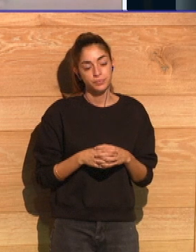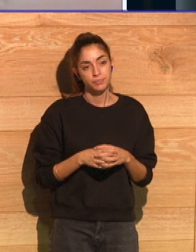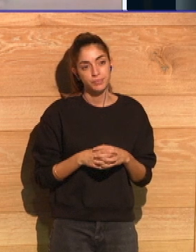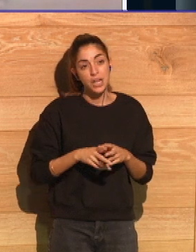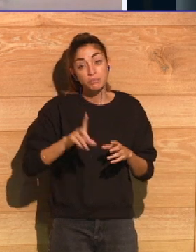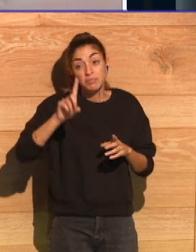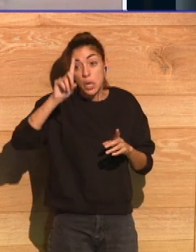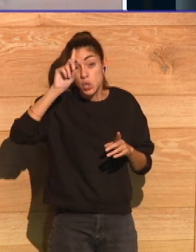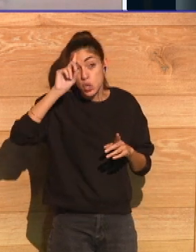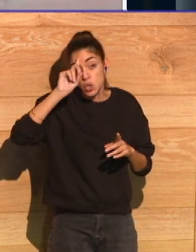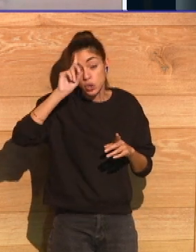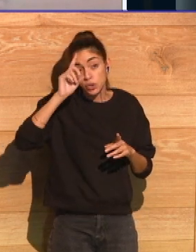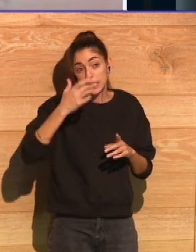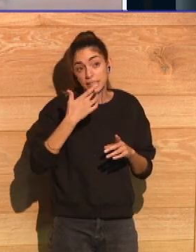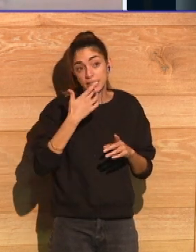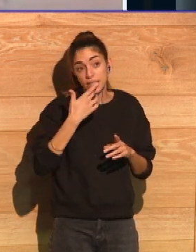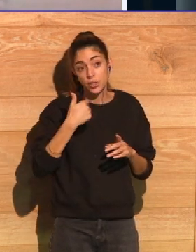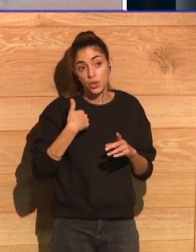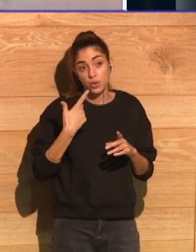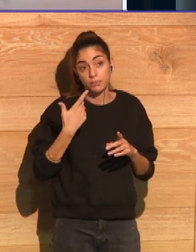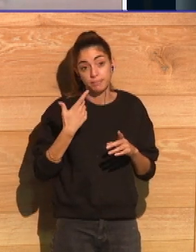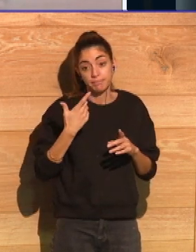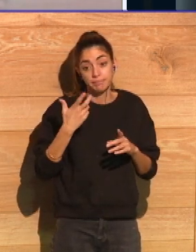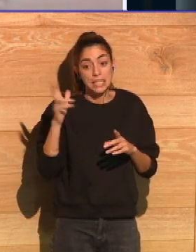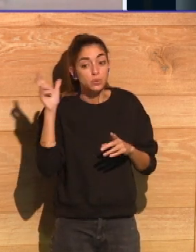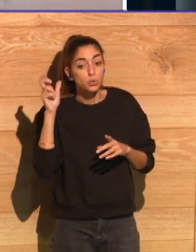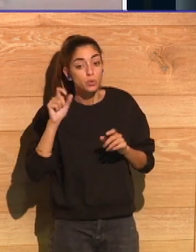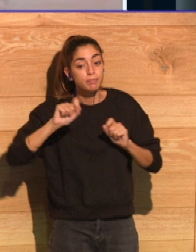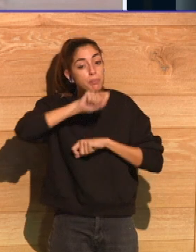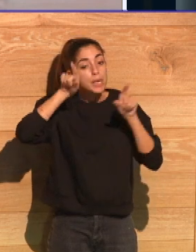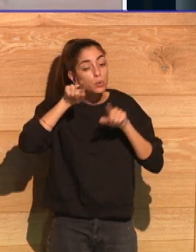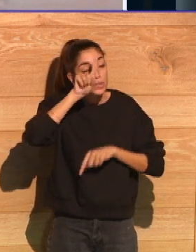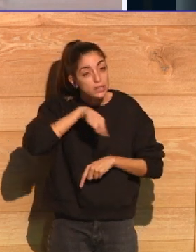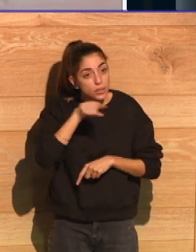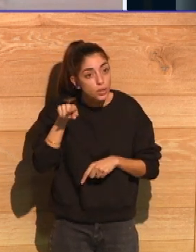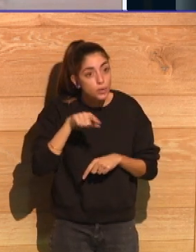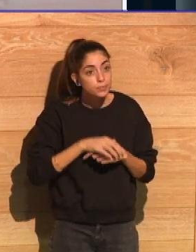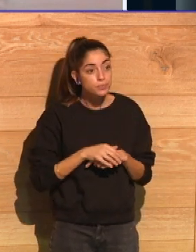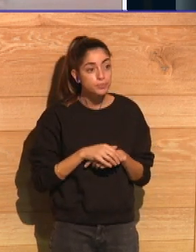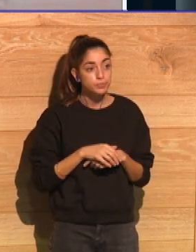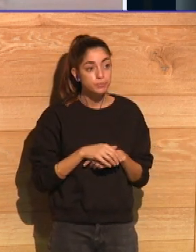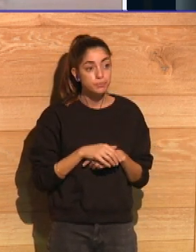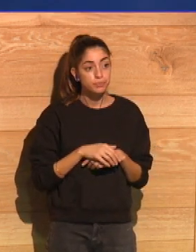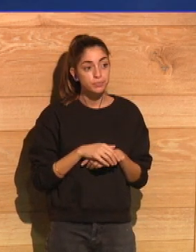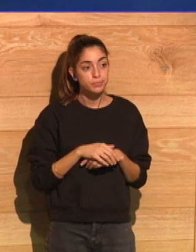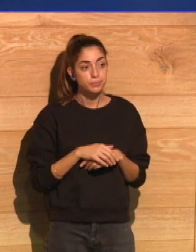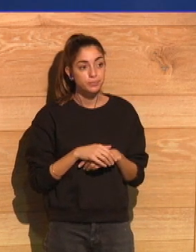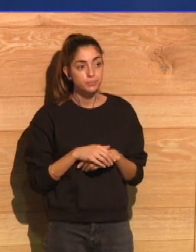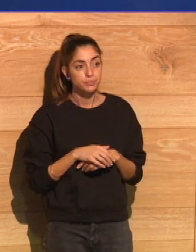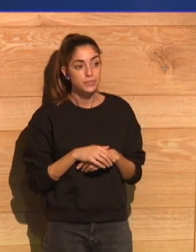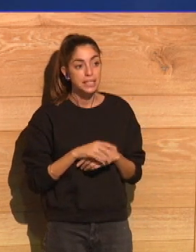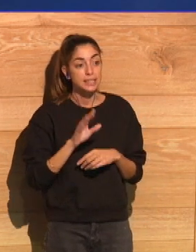No sé si he oído que sea una pregunta. ¿Era una pregunta lo que estabas formulando? Es un